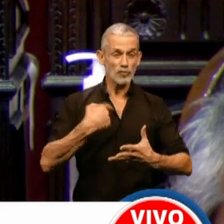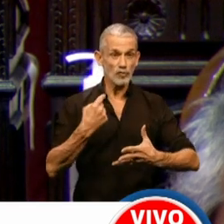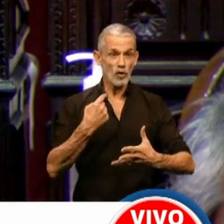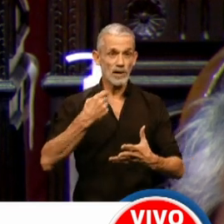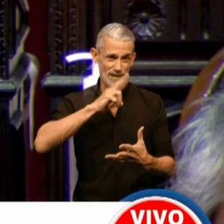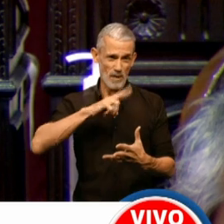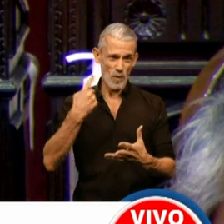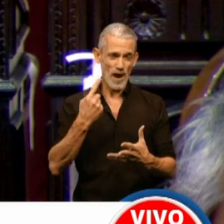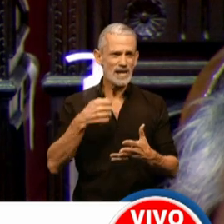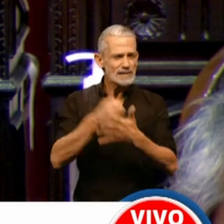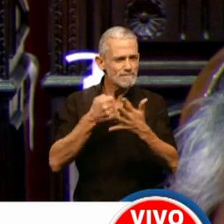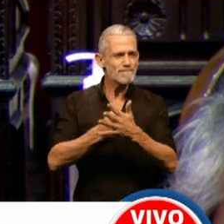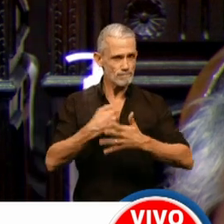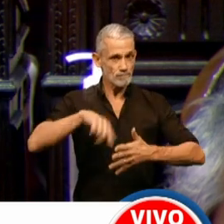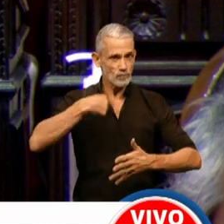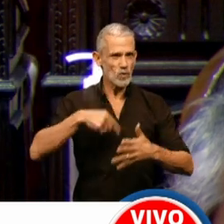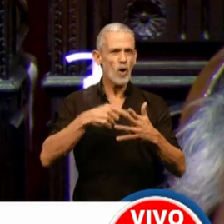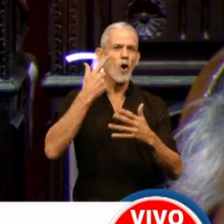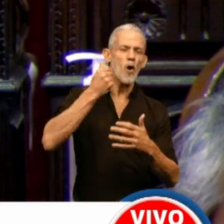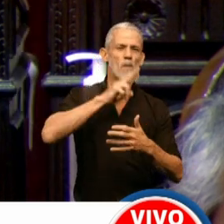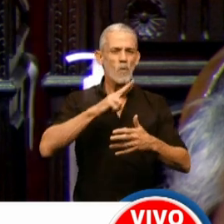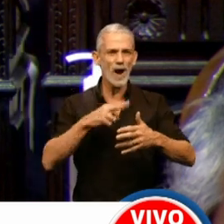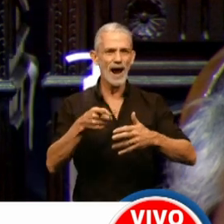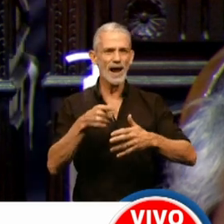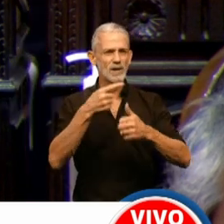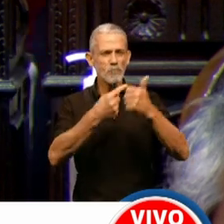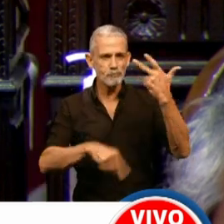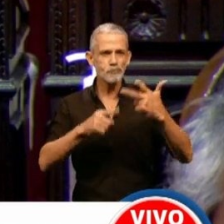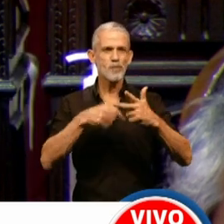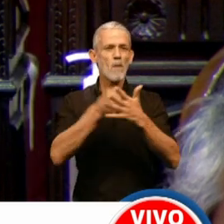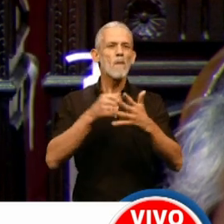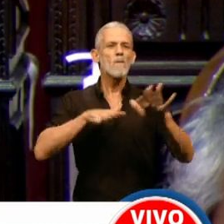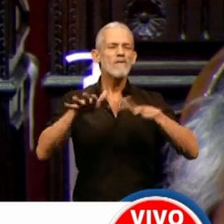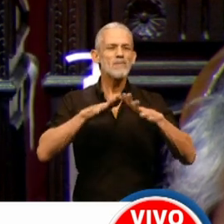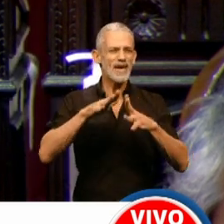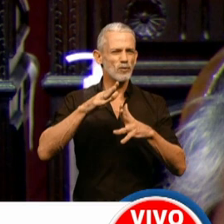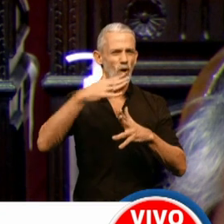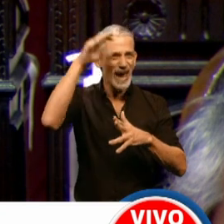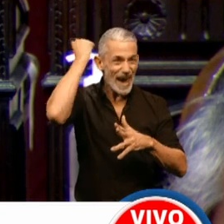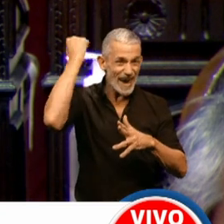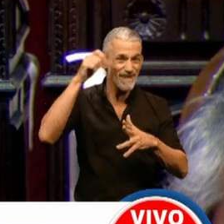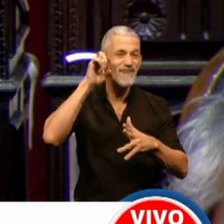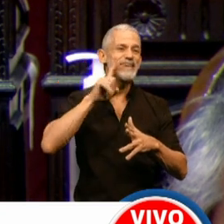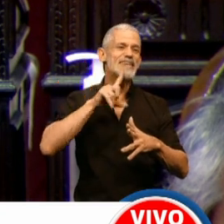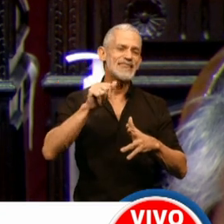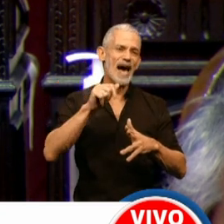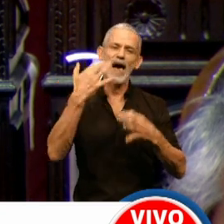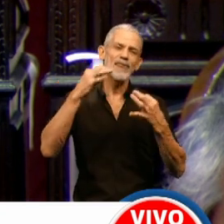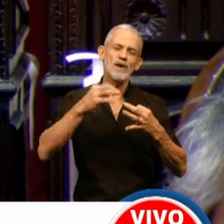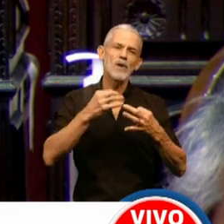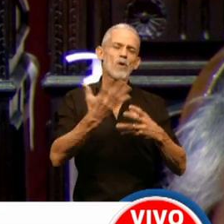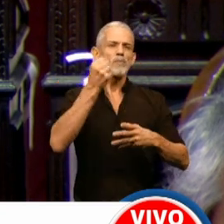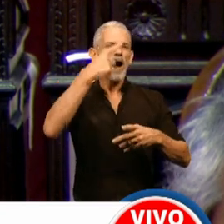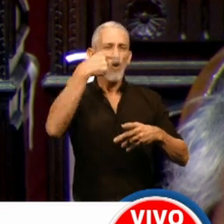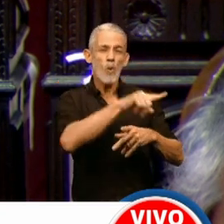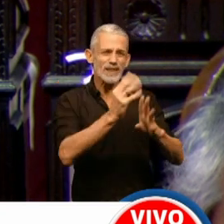las militantes los y les móvil en militantes del movimiento evita hay que empezar por los últimos y las